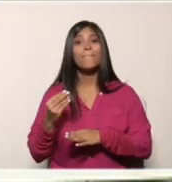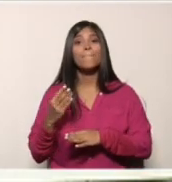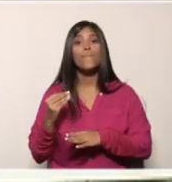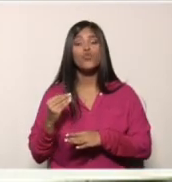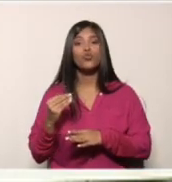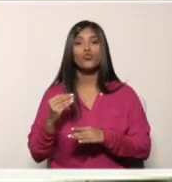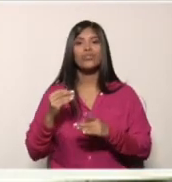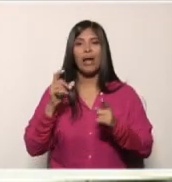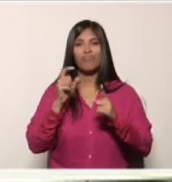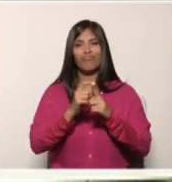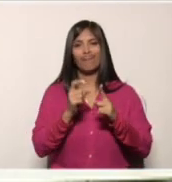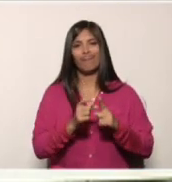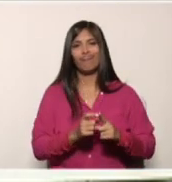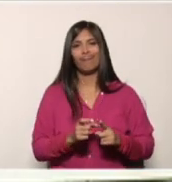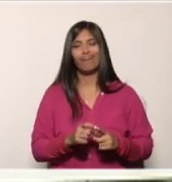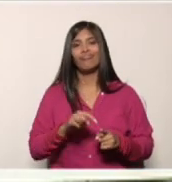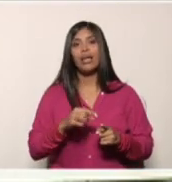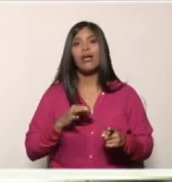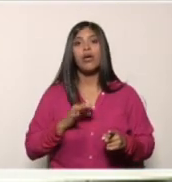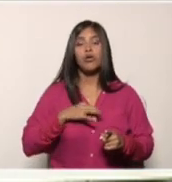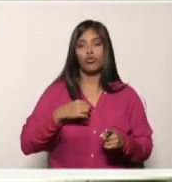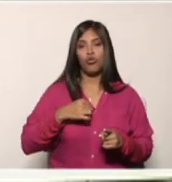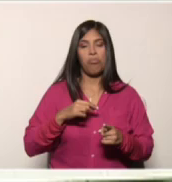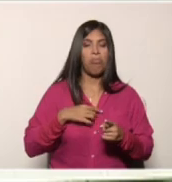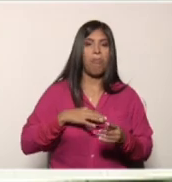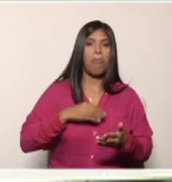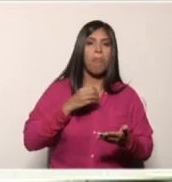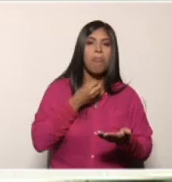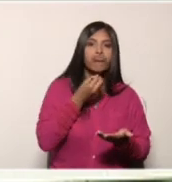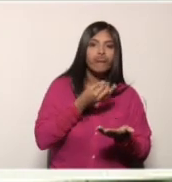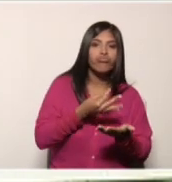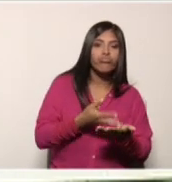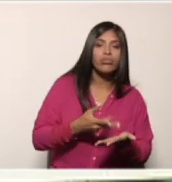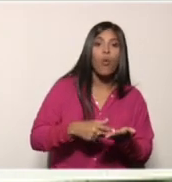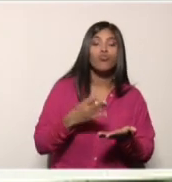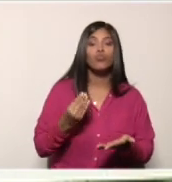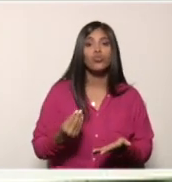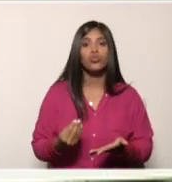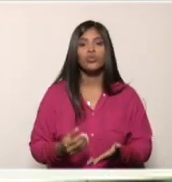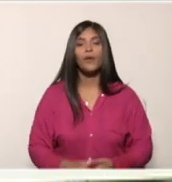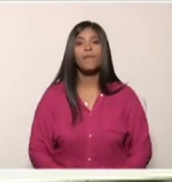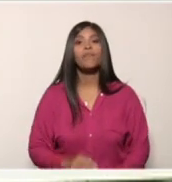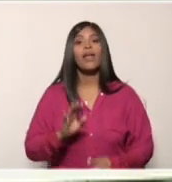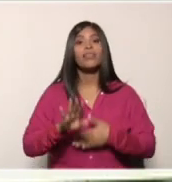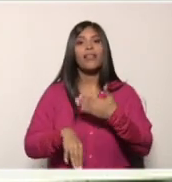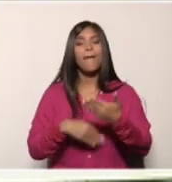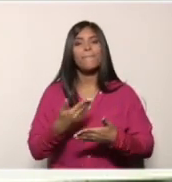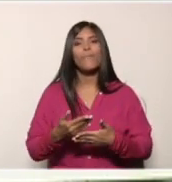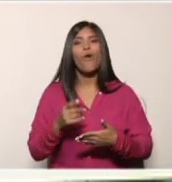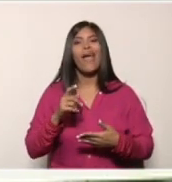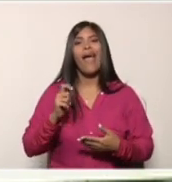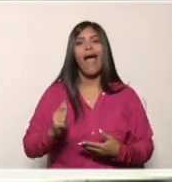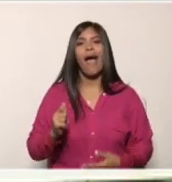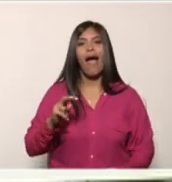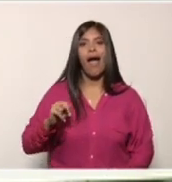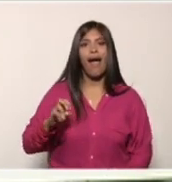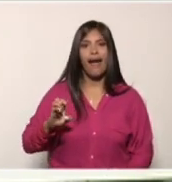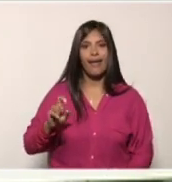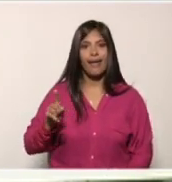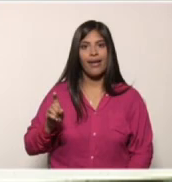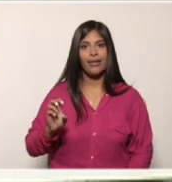ese aspecto, en esa parte, en las conclusiones. Luego tenemos anexos, que esta parte de